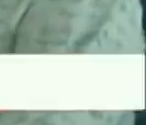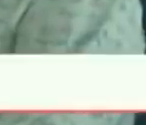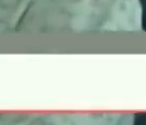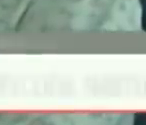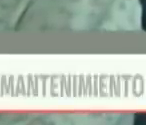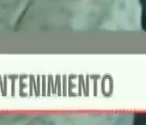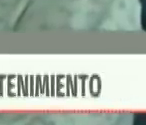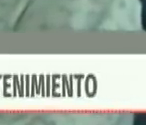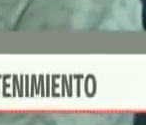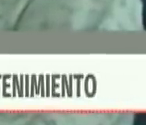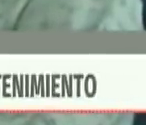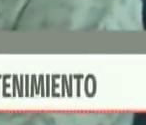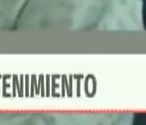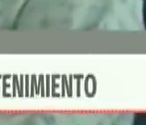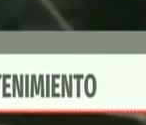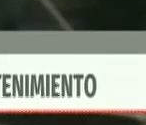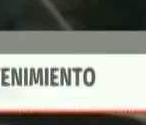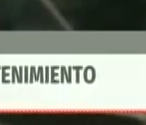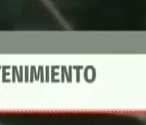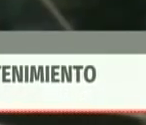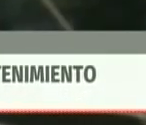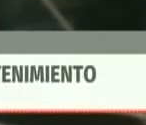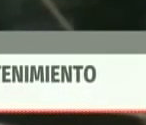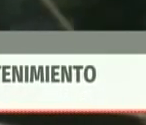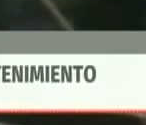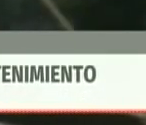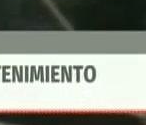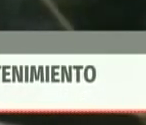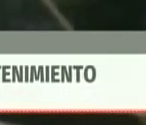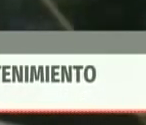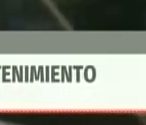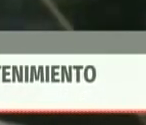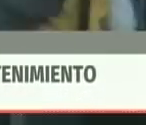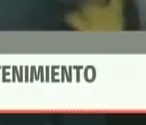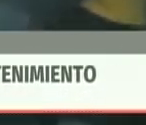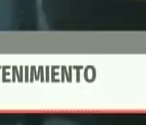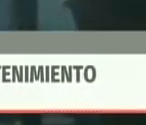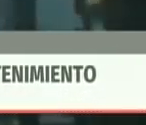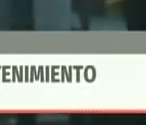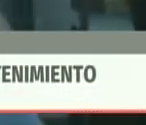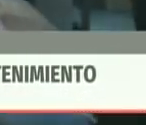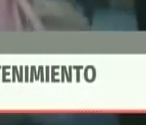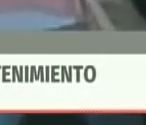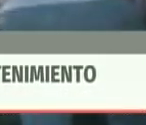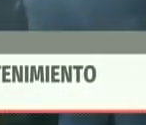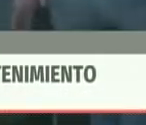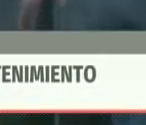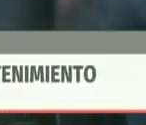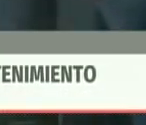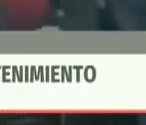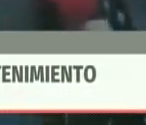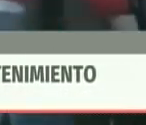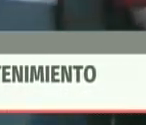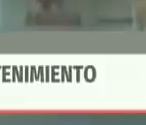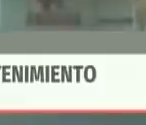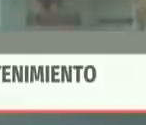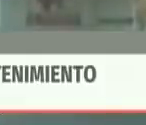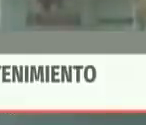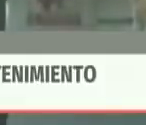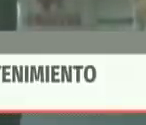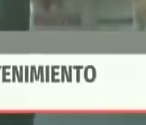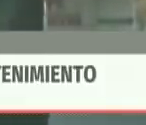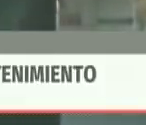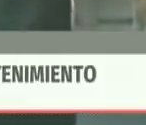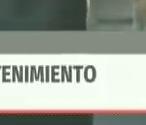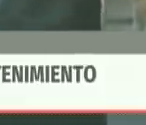del pueblo que sale a comprar en las mañanas para beneficio de todas las familias que se